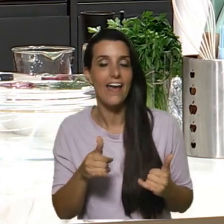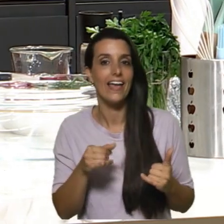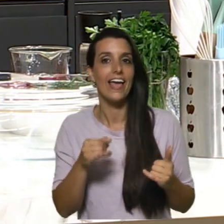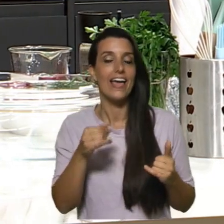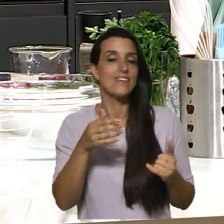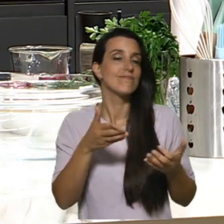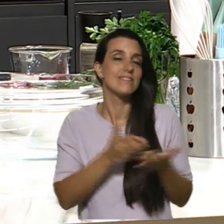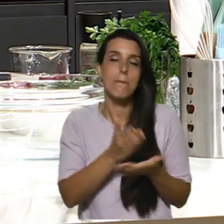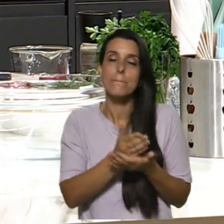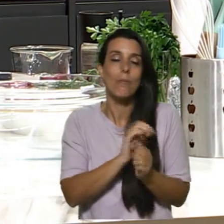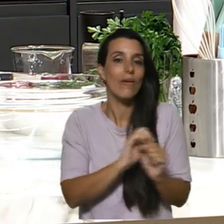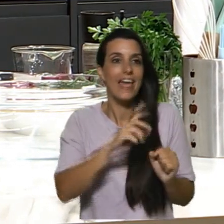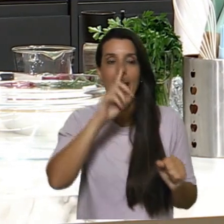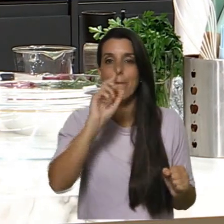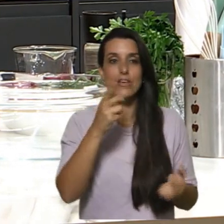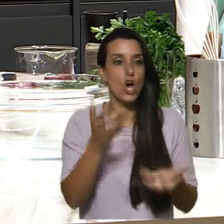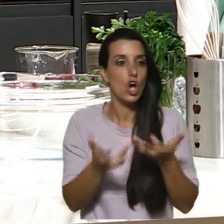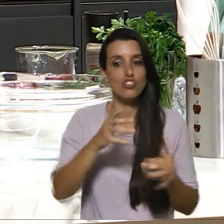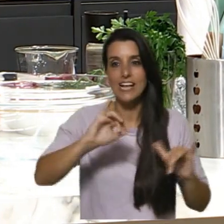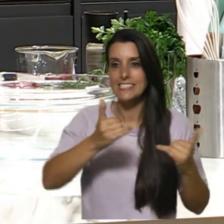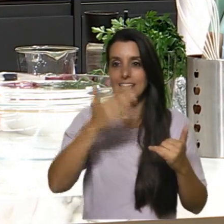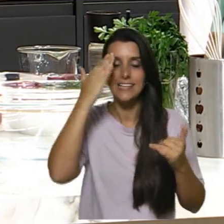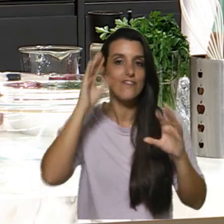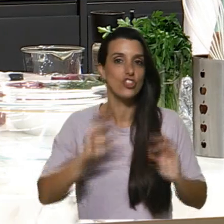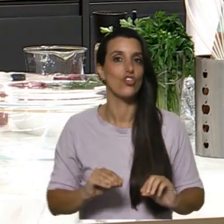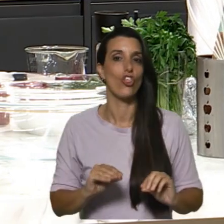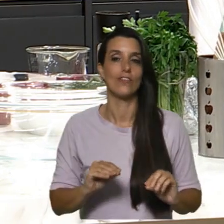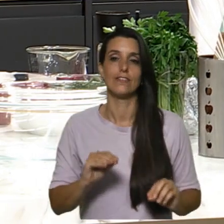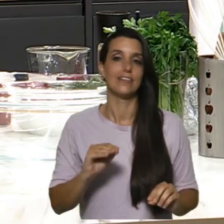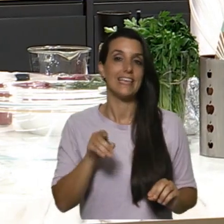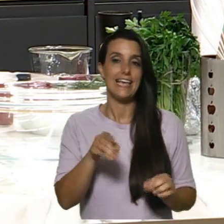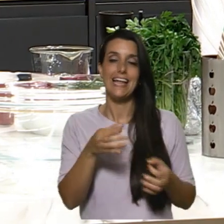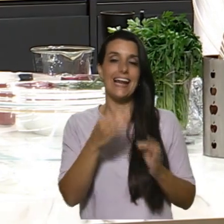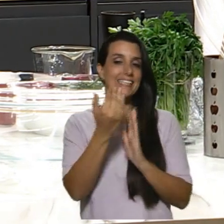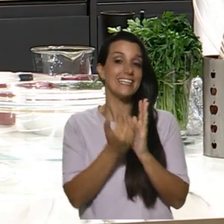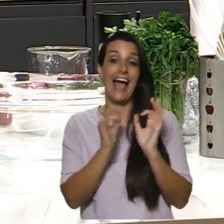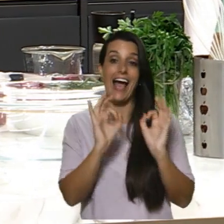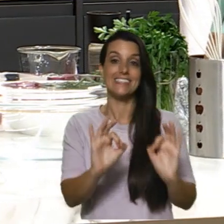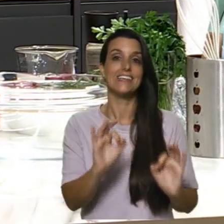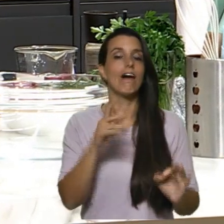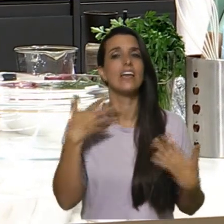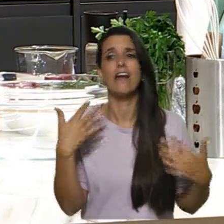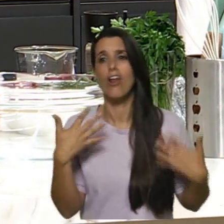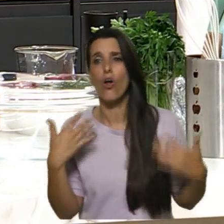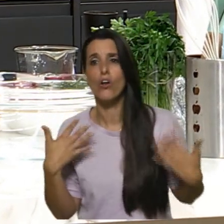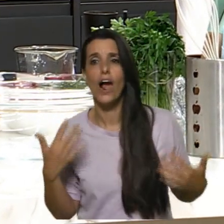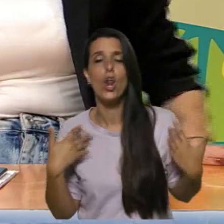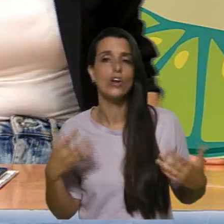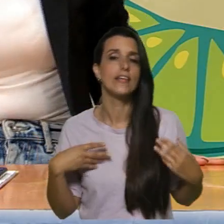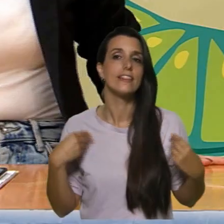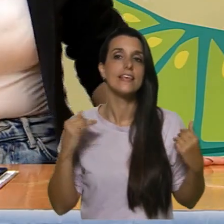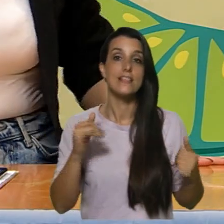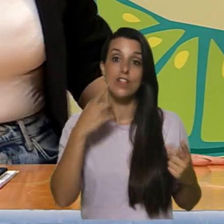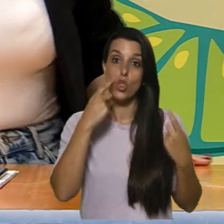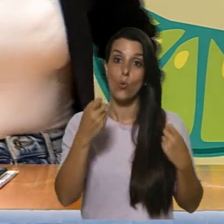guantera siempre para poder hacer rápido, que ya le tenés los puntos tomados, sí, eso sí. Es ideal. Y esa receta es así. Ay, qué calor me está dando. Ahí está, sí. Te